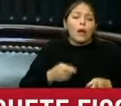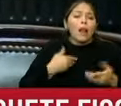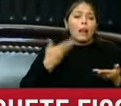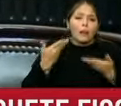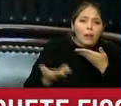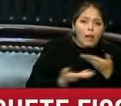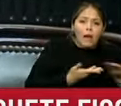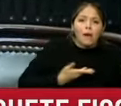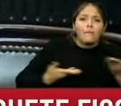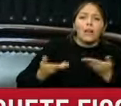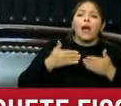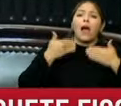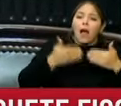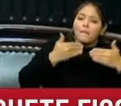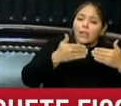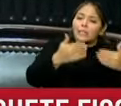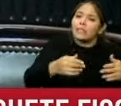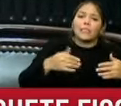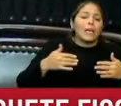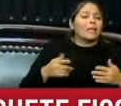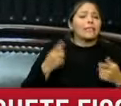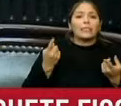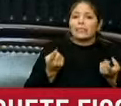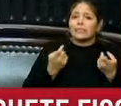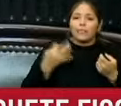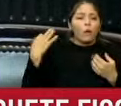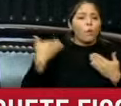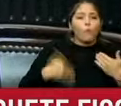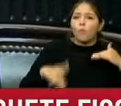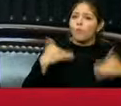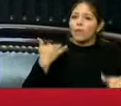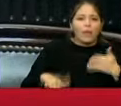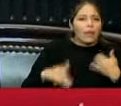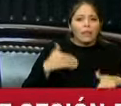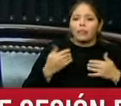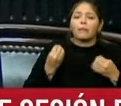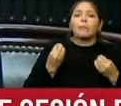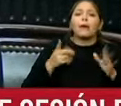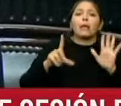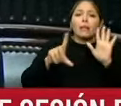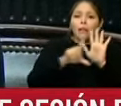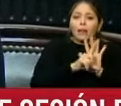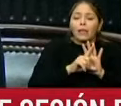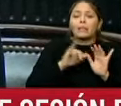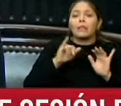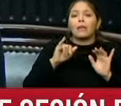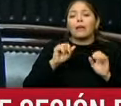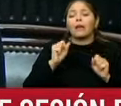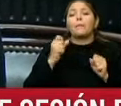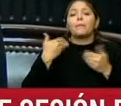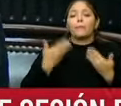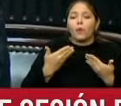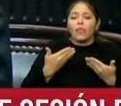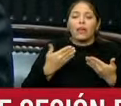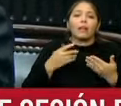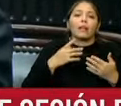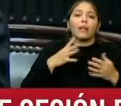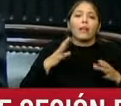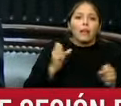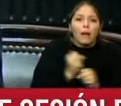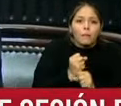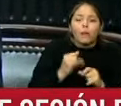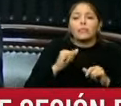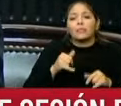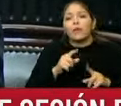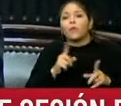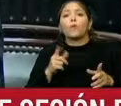el responsable, digamos, si la justicia le hubiera dado el partido, ¿tendría hoy este presente el PJ? No sé. No, la verdad, desconozco. Pareciera